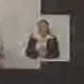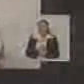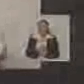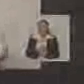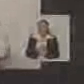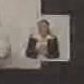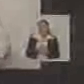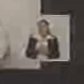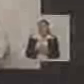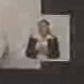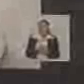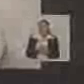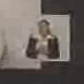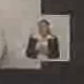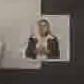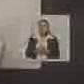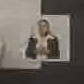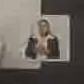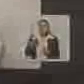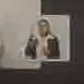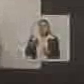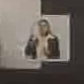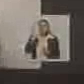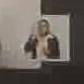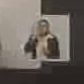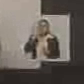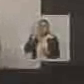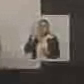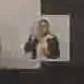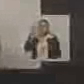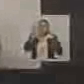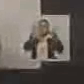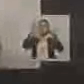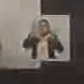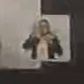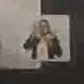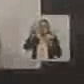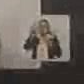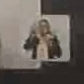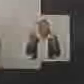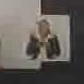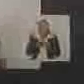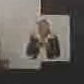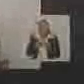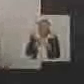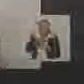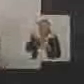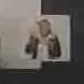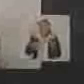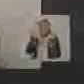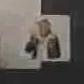independientemente de que estés o no con Encuentro Social, te sumes a una causa ciudadana. 10 segundos. Gracias.